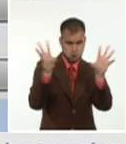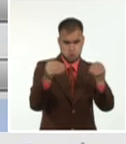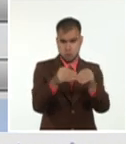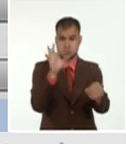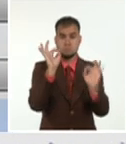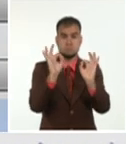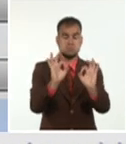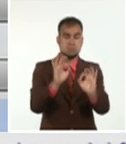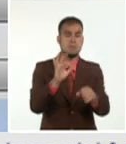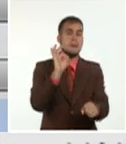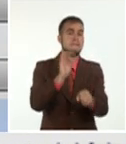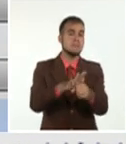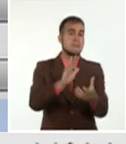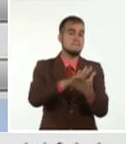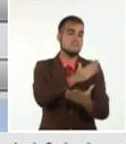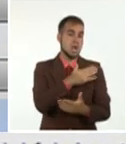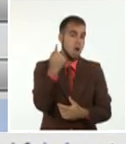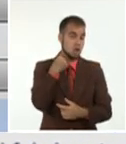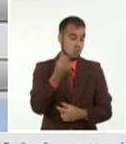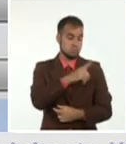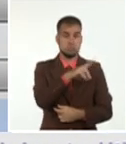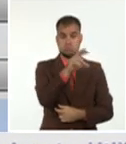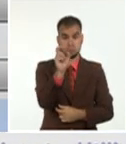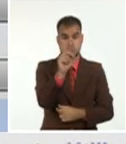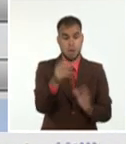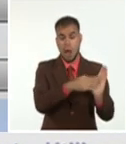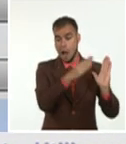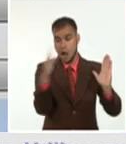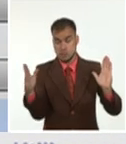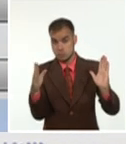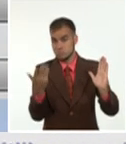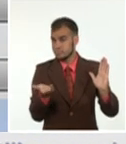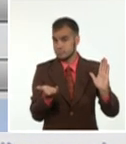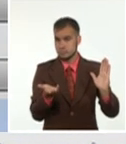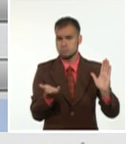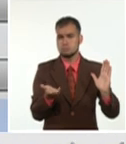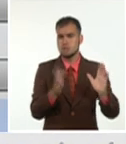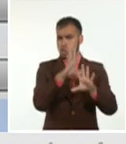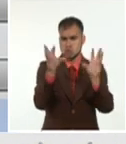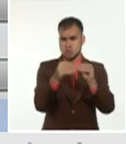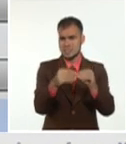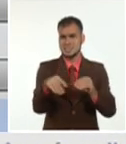de marzo del año 2020 un total de